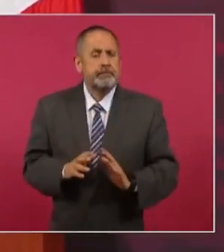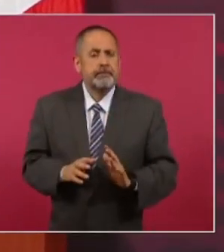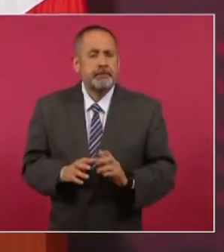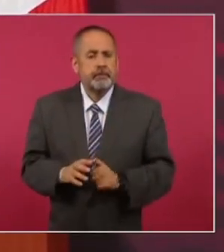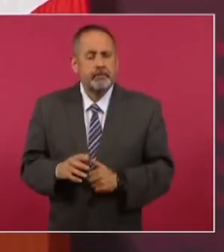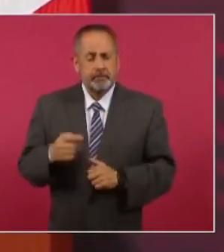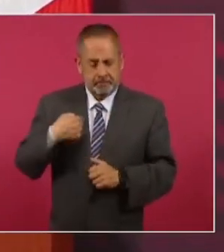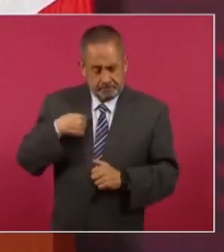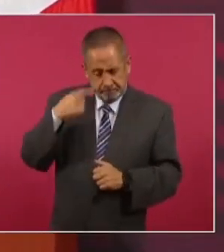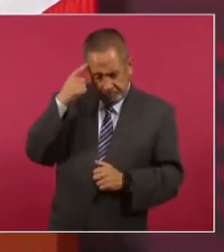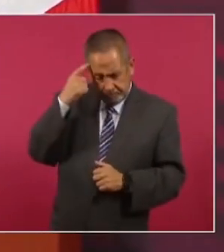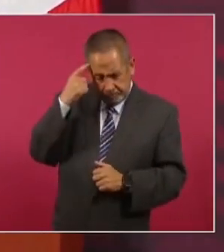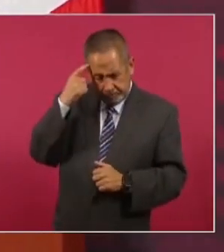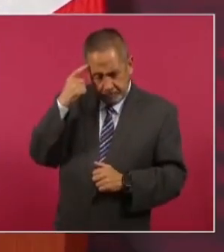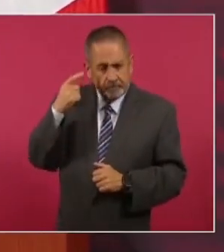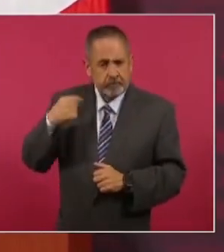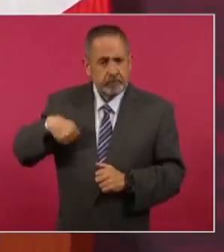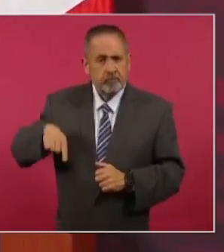dejar